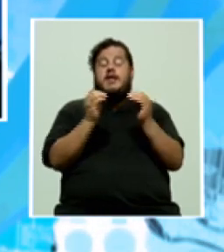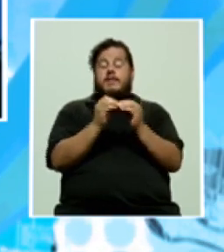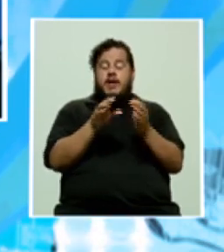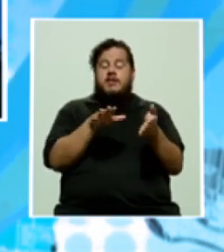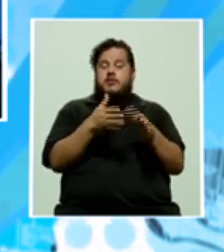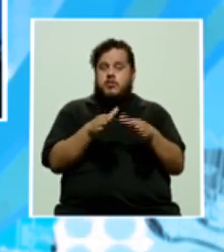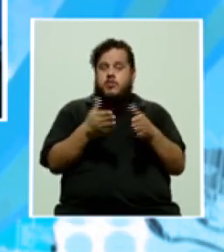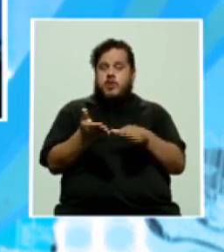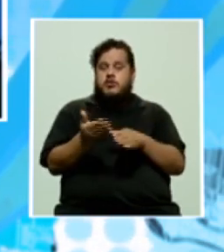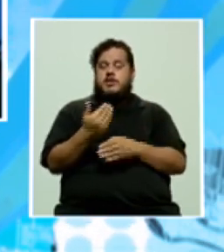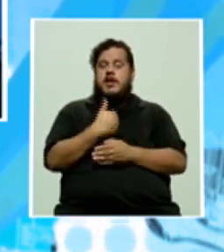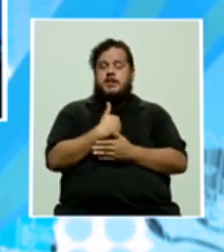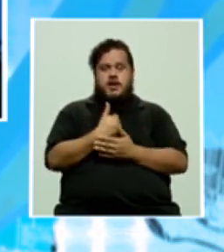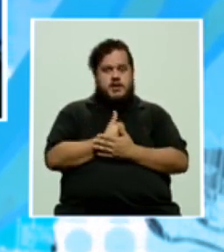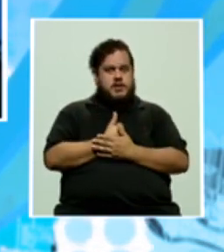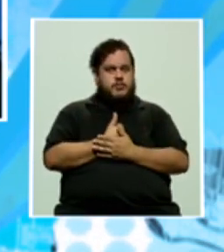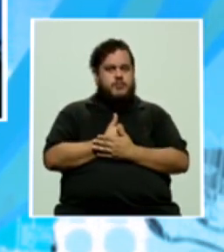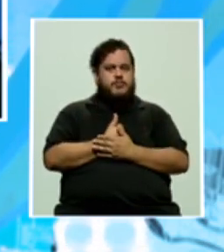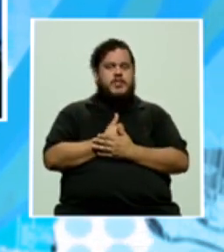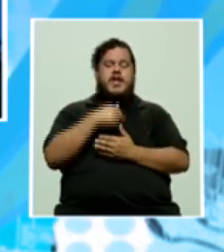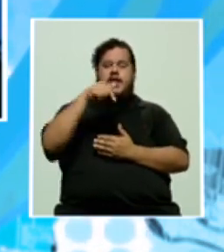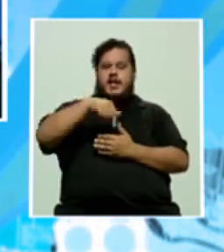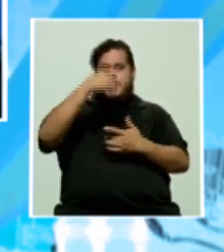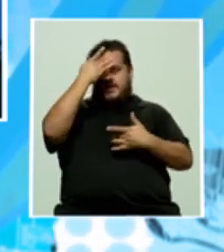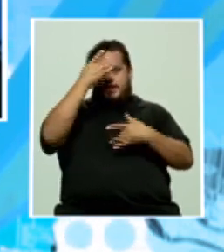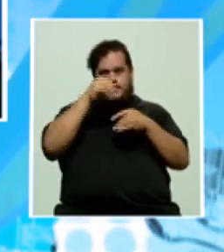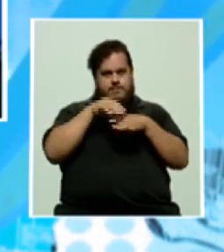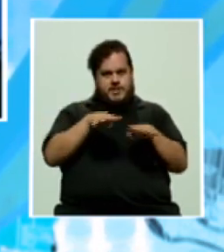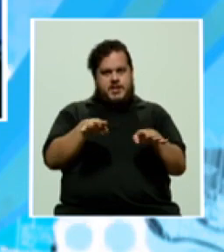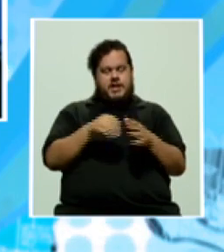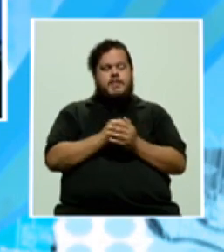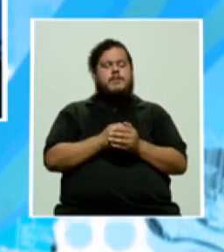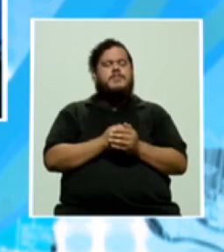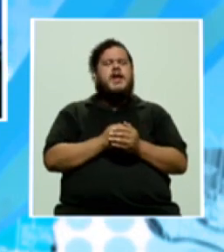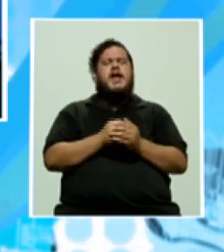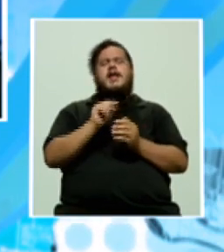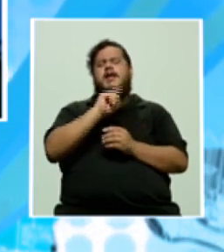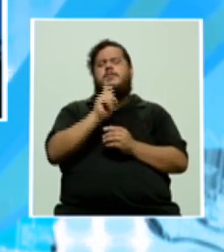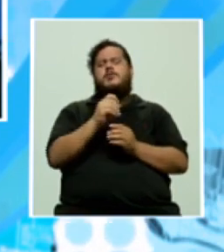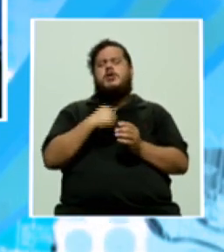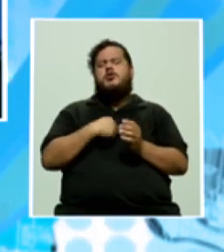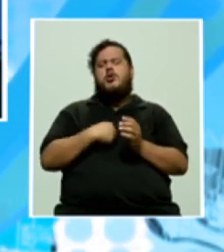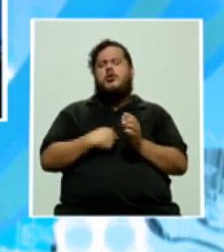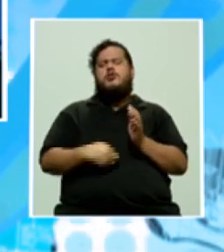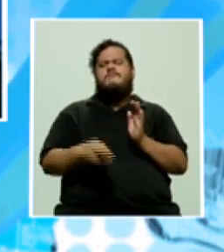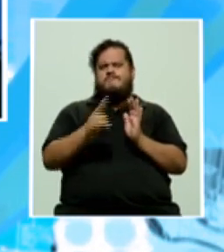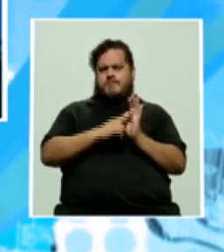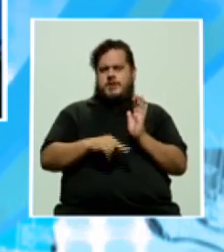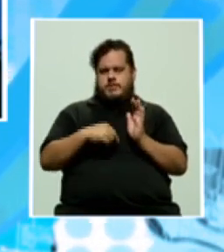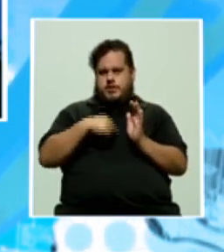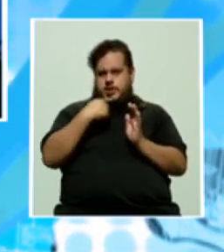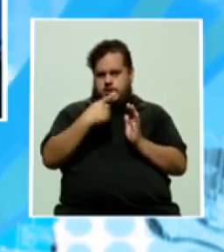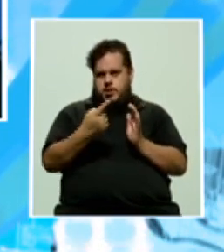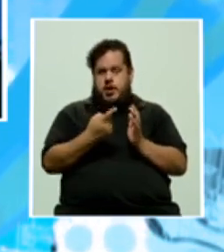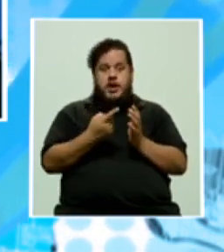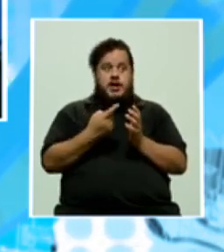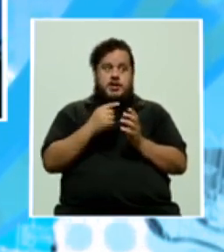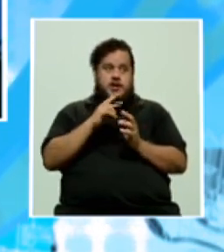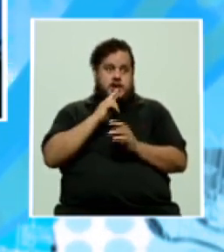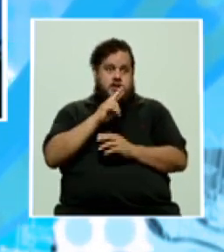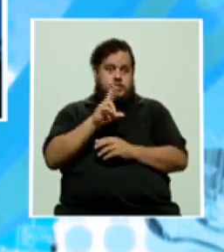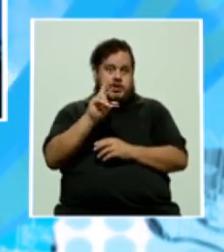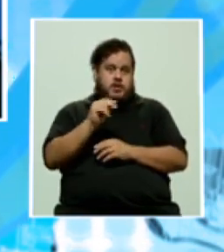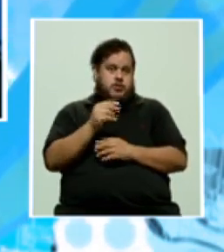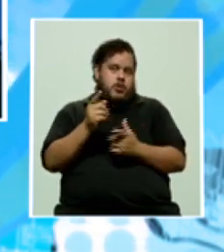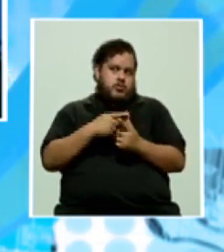muertos ha tenido en esta pandemia. Las cifras están claras. La pregunta se la repito. Y si la respuesta es no, le pido